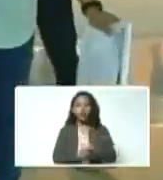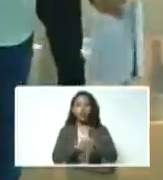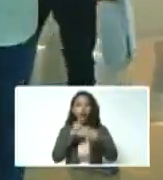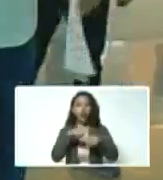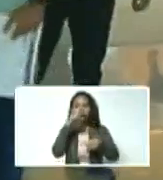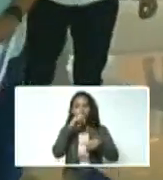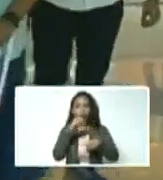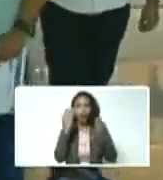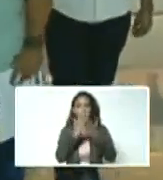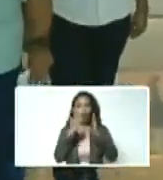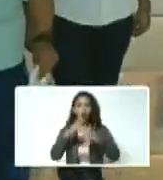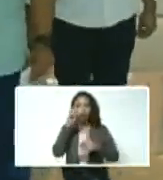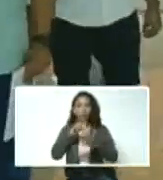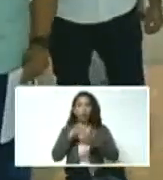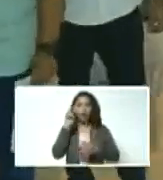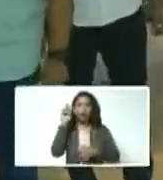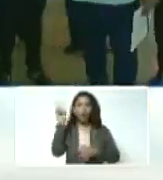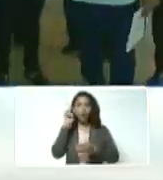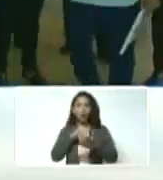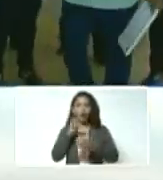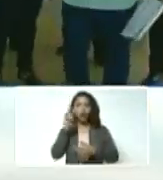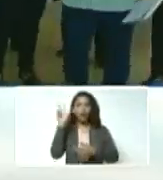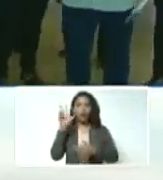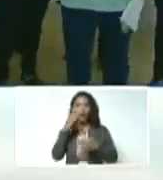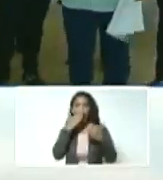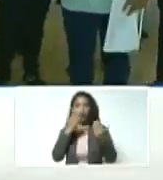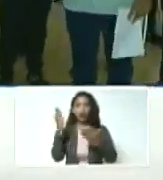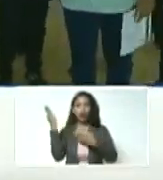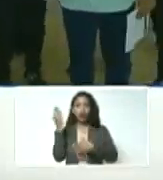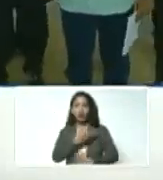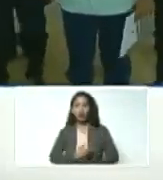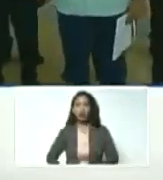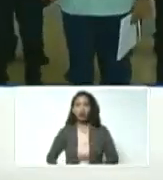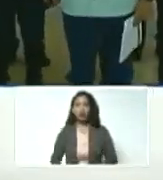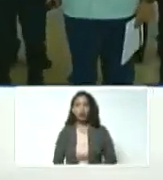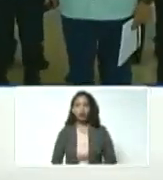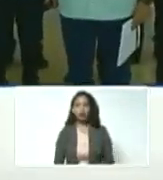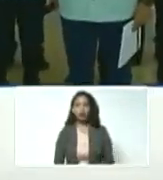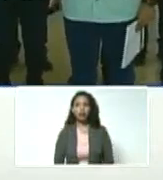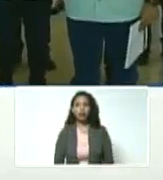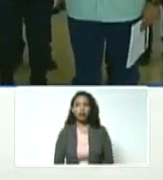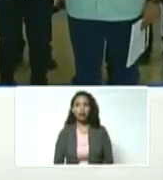año escolar 2022-2023. Adelante, presidente.